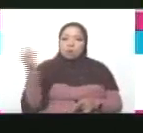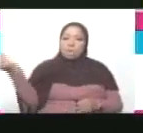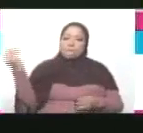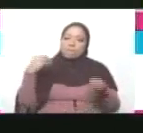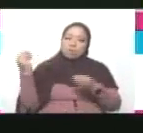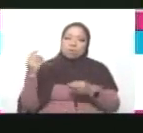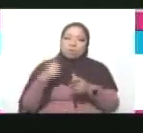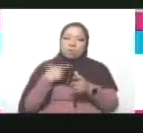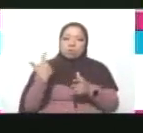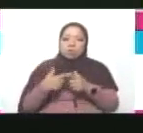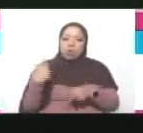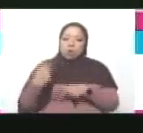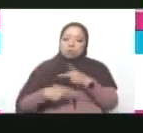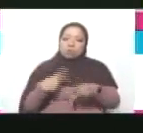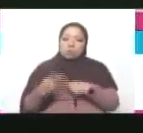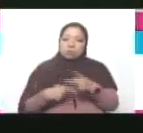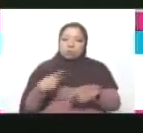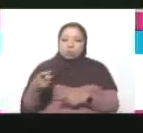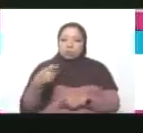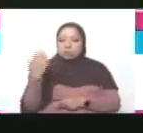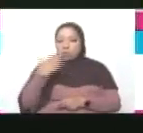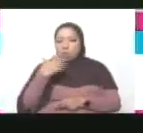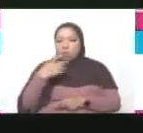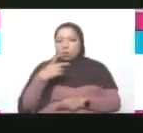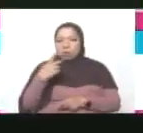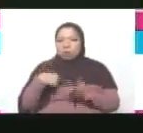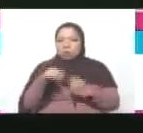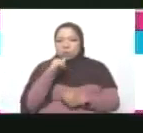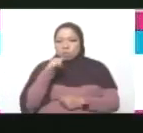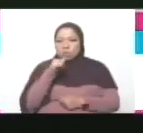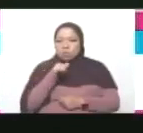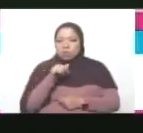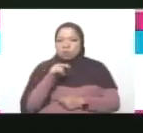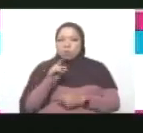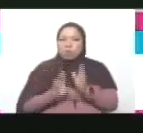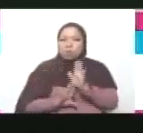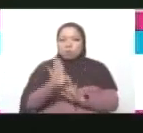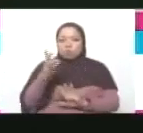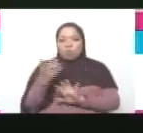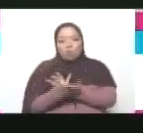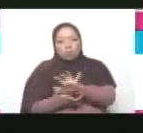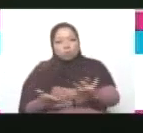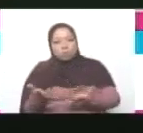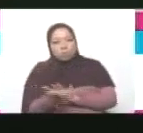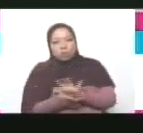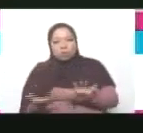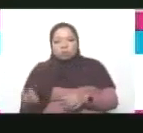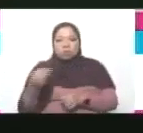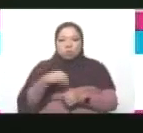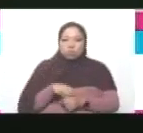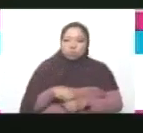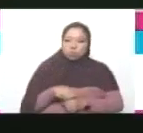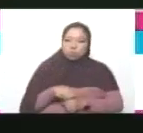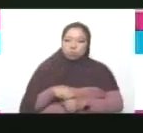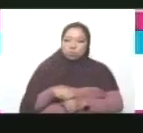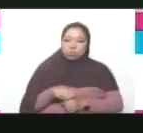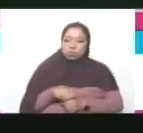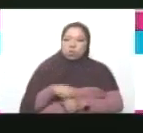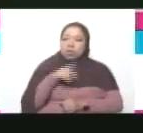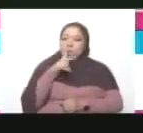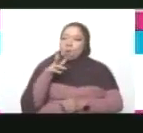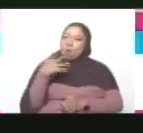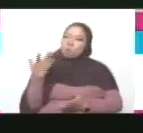Bueno, entonces si nosotros producimos pescado y ellos no lo compran, pero tenemos un gran problema, no diría problema, sino una